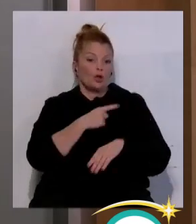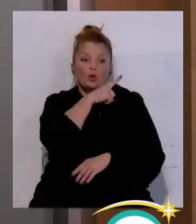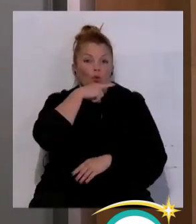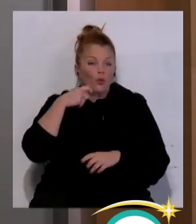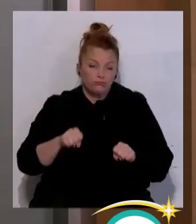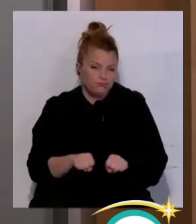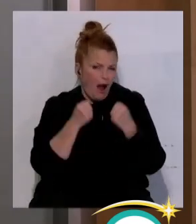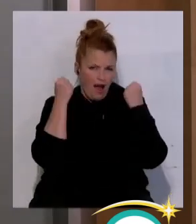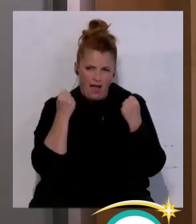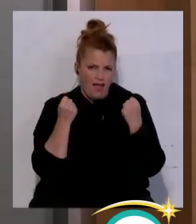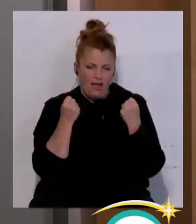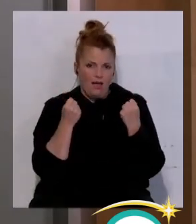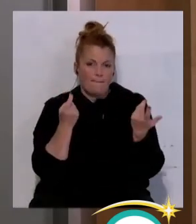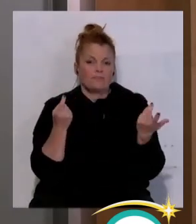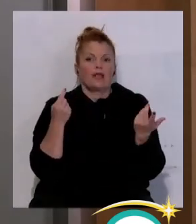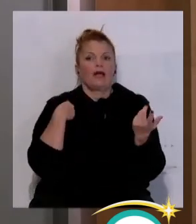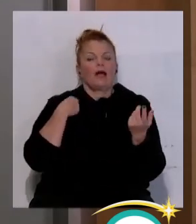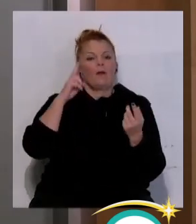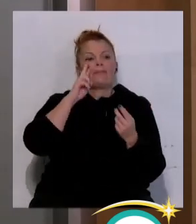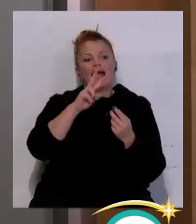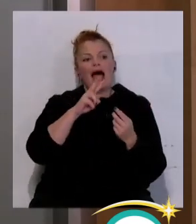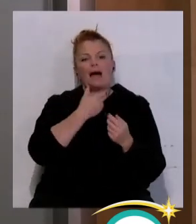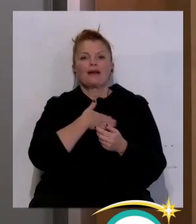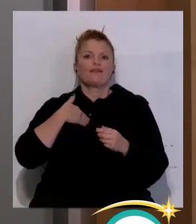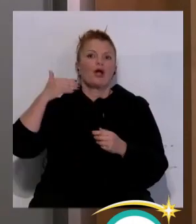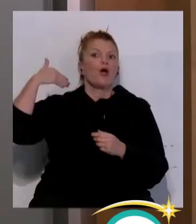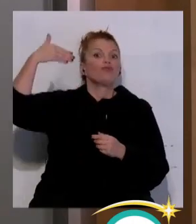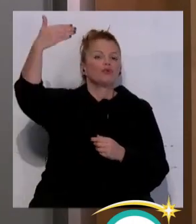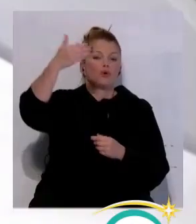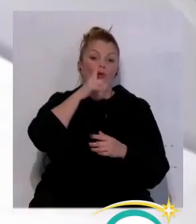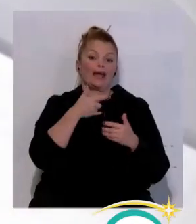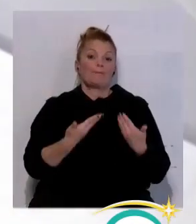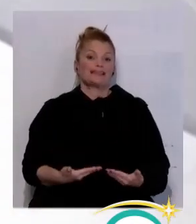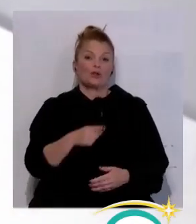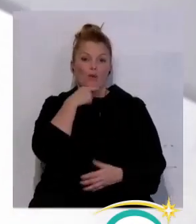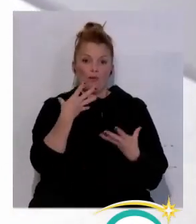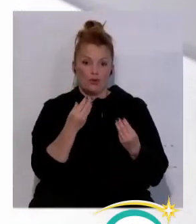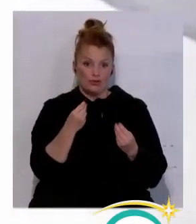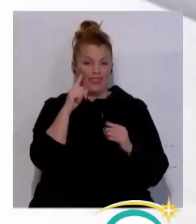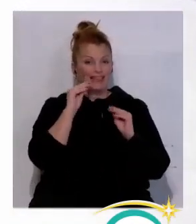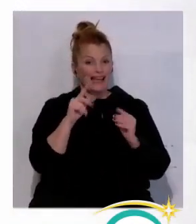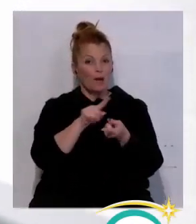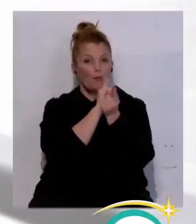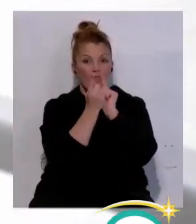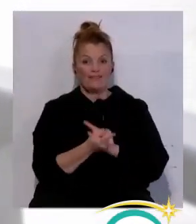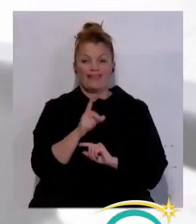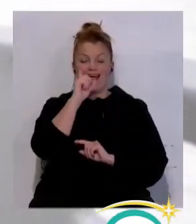acompañar ese dolor, pero preferimos mirar al futuro porque el presente duele mucho. Destacar que la modificación de la